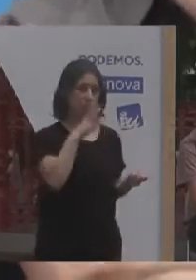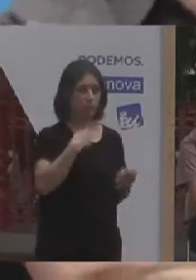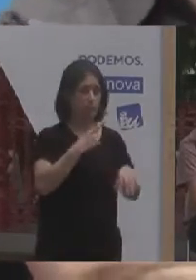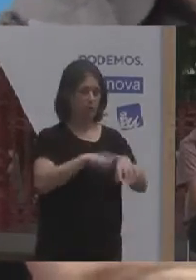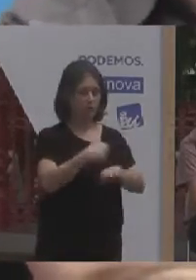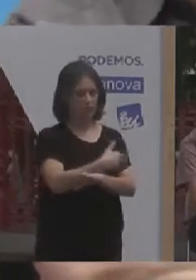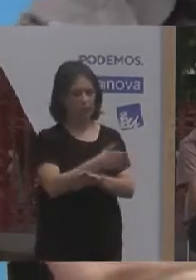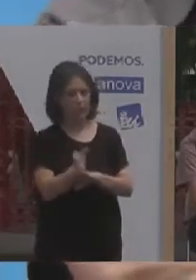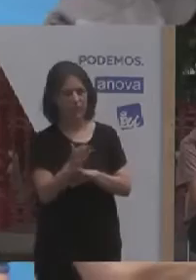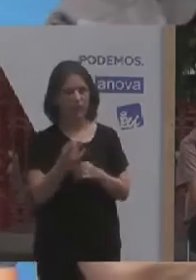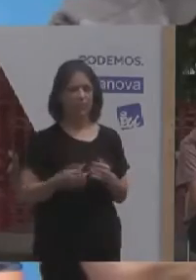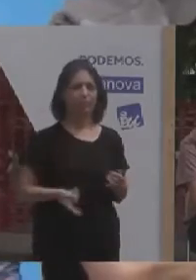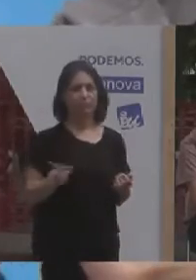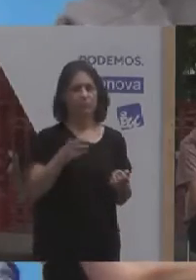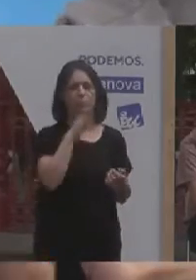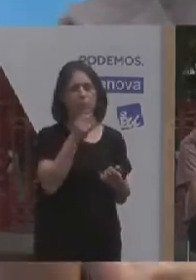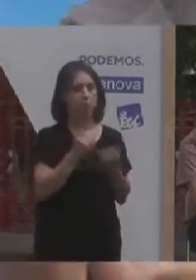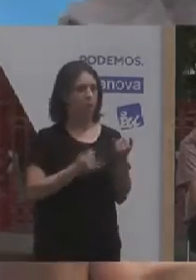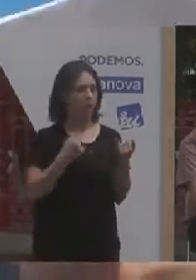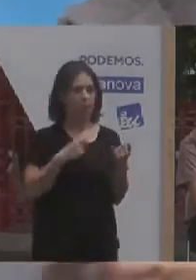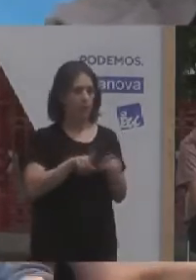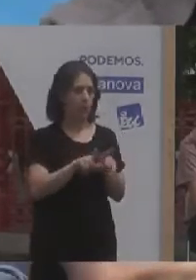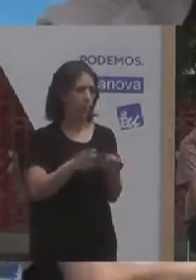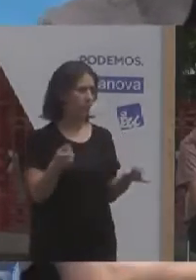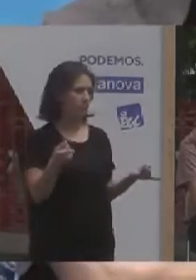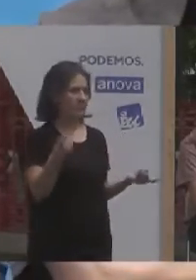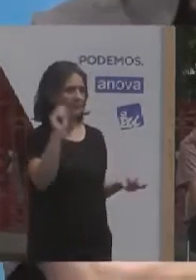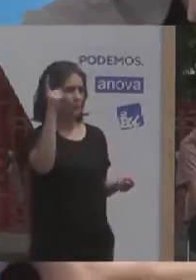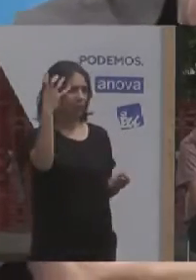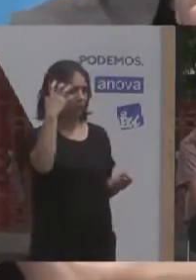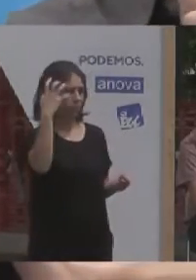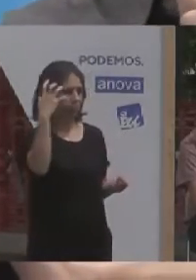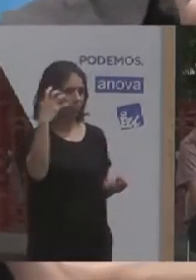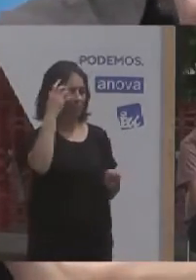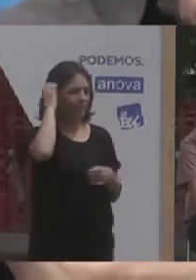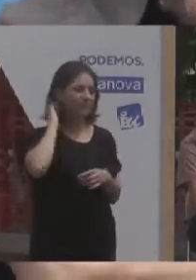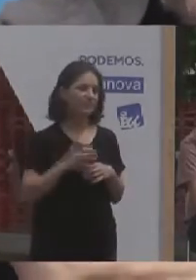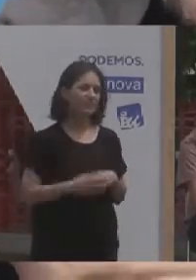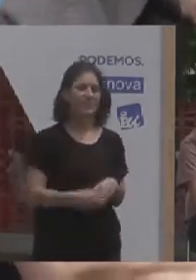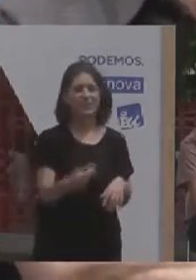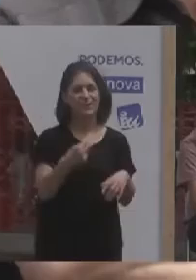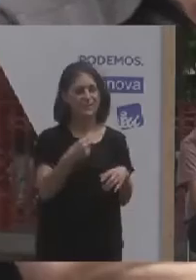de tempo, que aquí estamos ao borde da hipotimia, nós e vos. Ben,